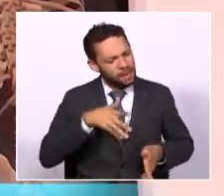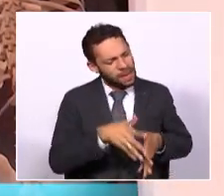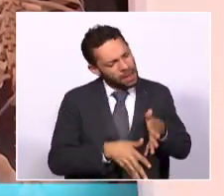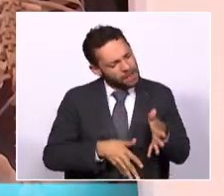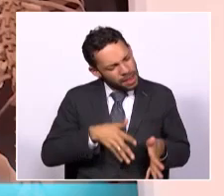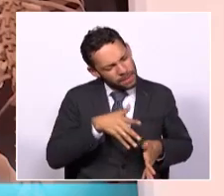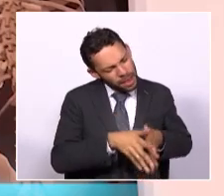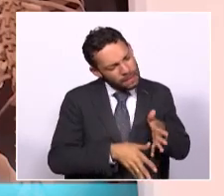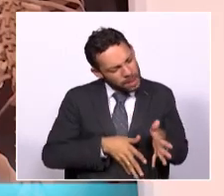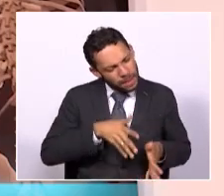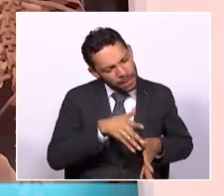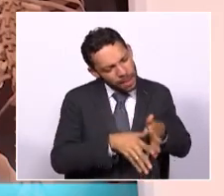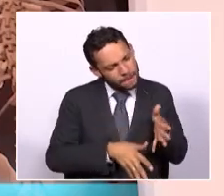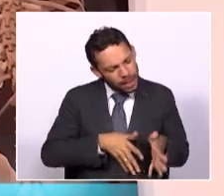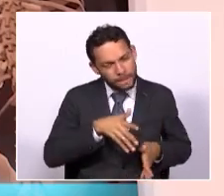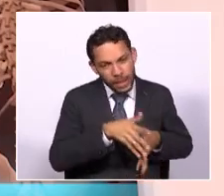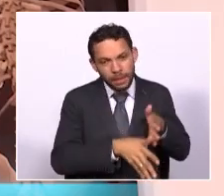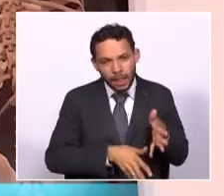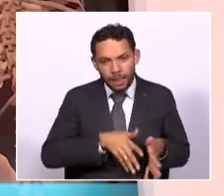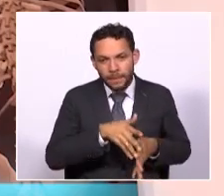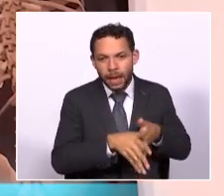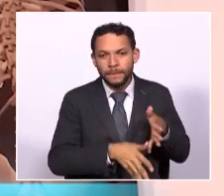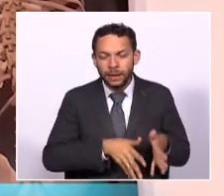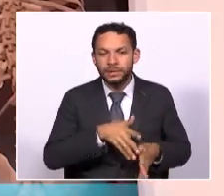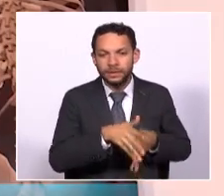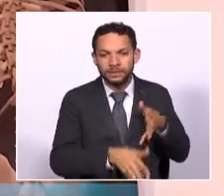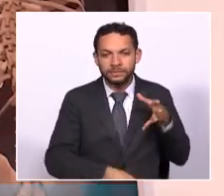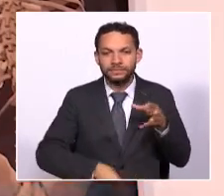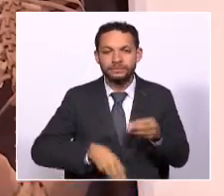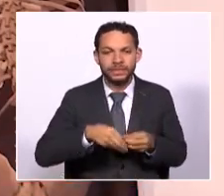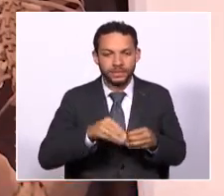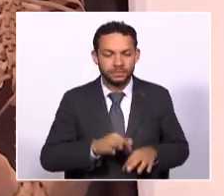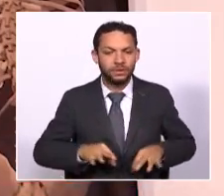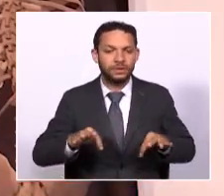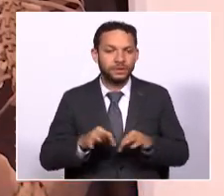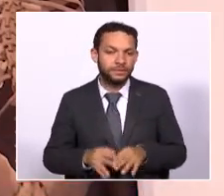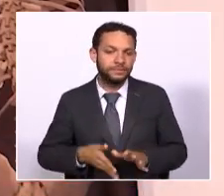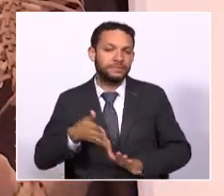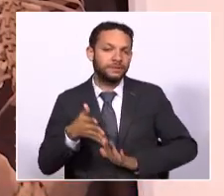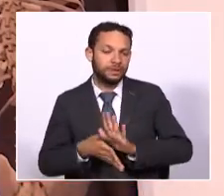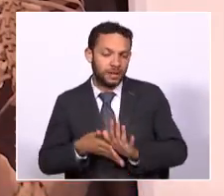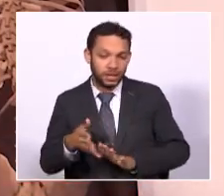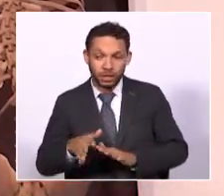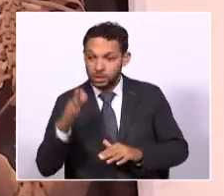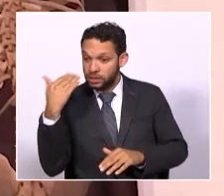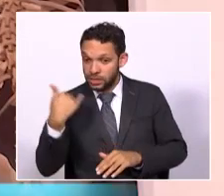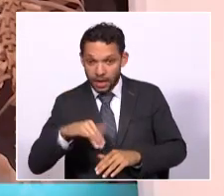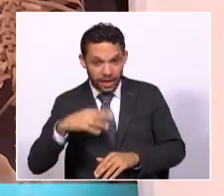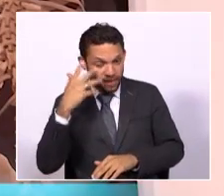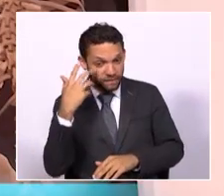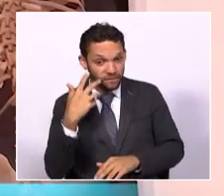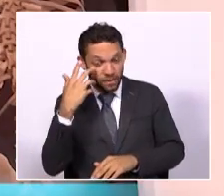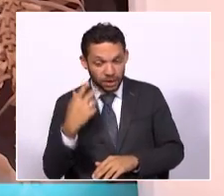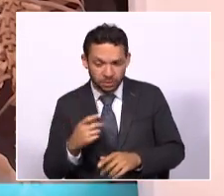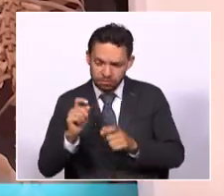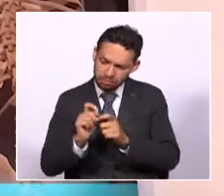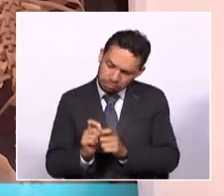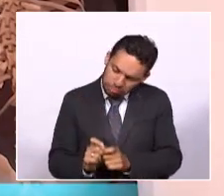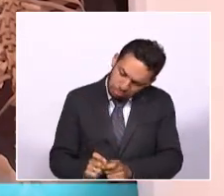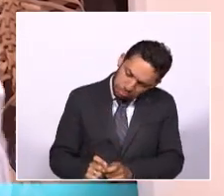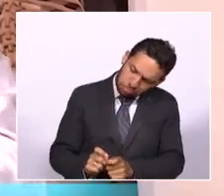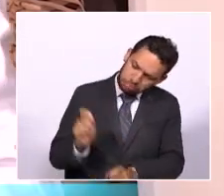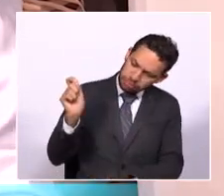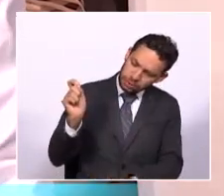de rehabilitación y fisioterapia, hay que hacerle la quiropraxia, y ya con esta evaluación se toman las medidas,